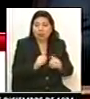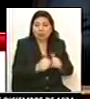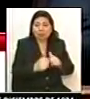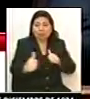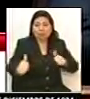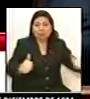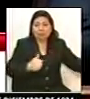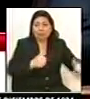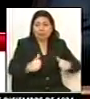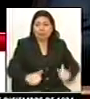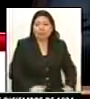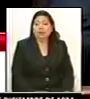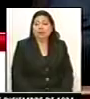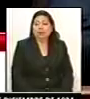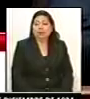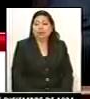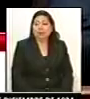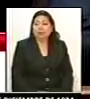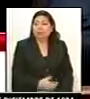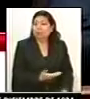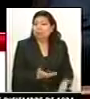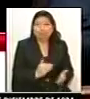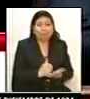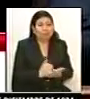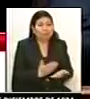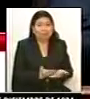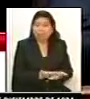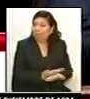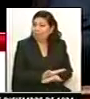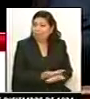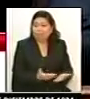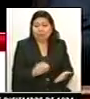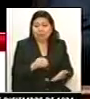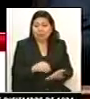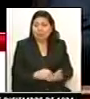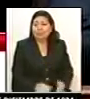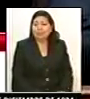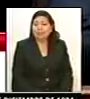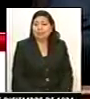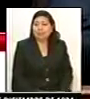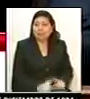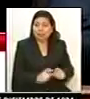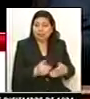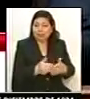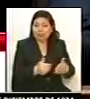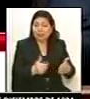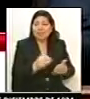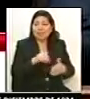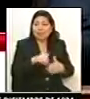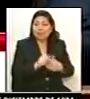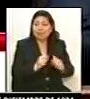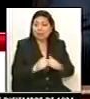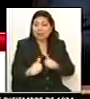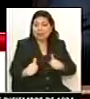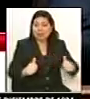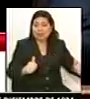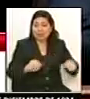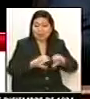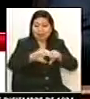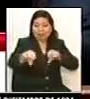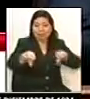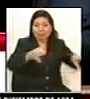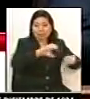separado, ítem por ítem. Si no hay el cuarto intermedio, mi posición es cuestión previa para votar por separado.